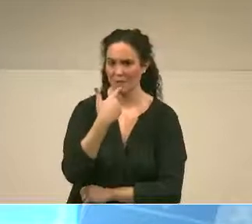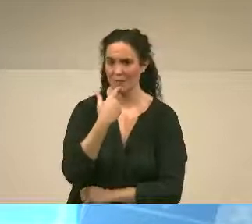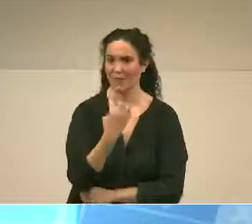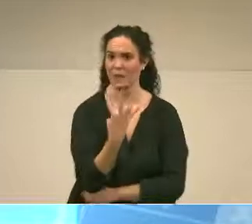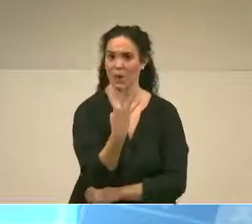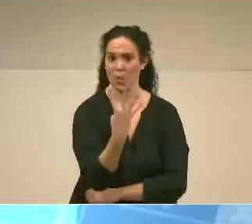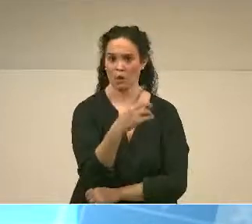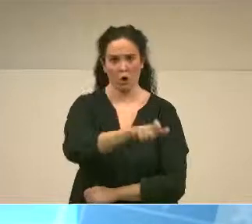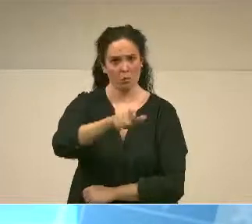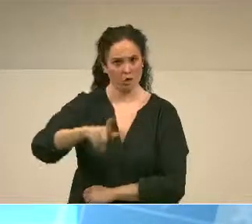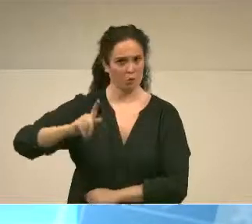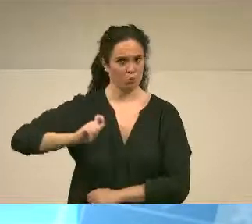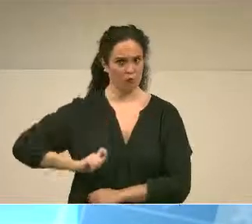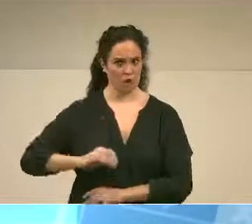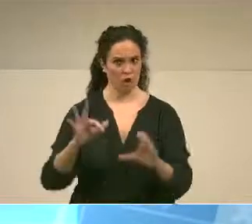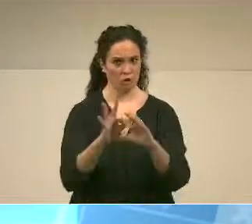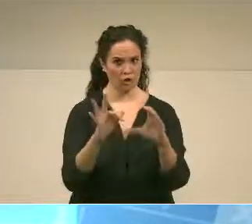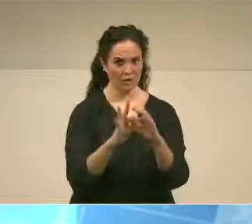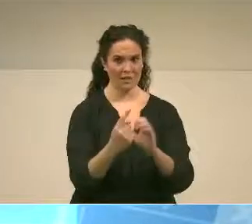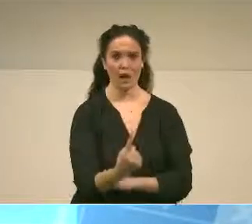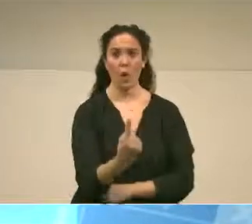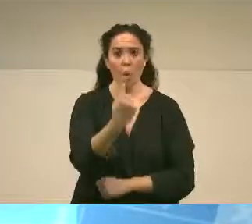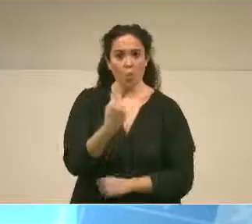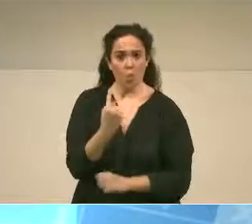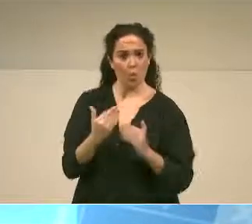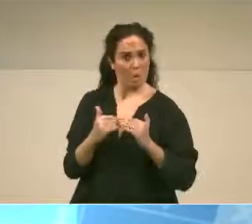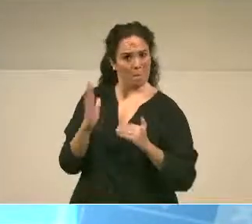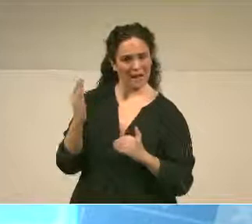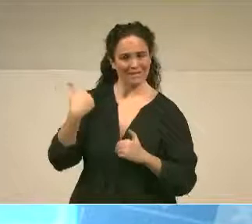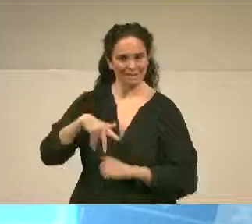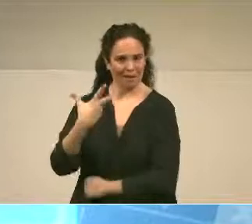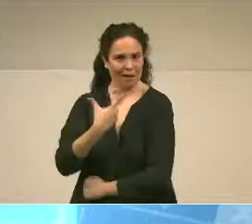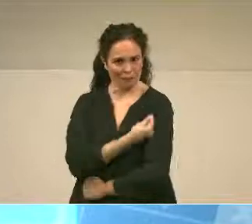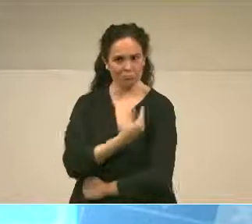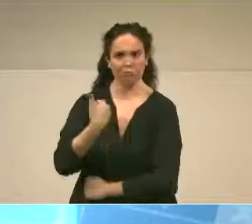cuatro profesionales de Osakidetza ya han recibido la primera dosis.